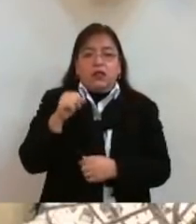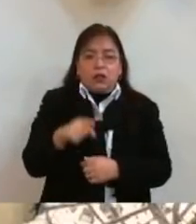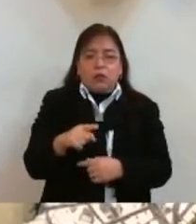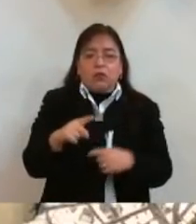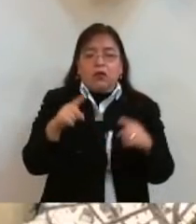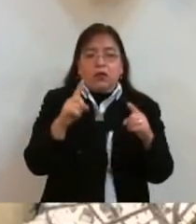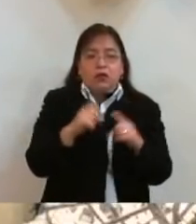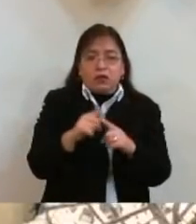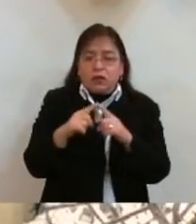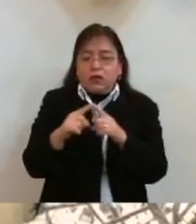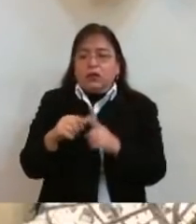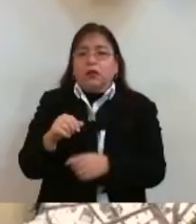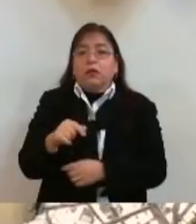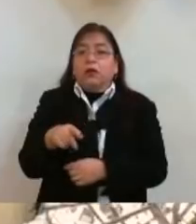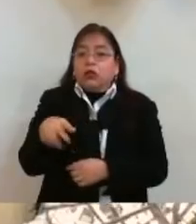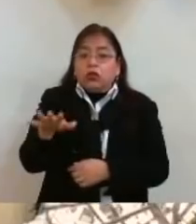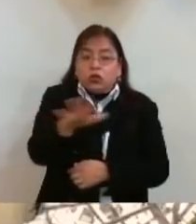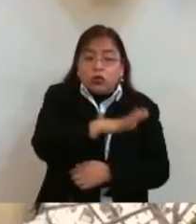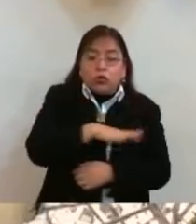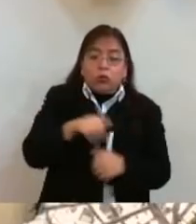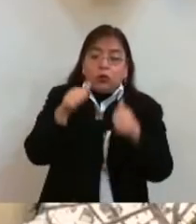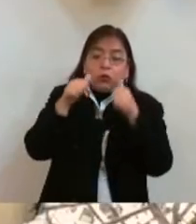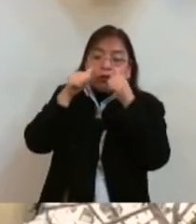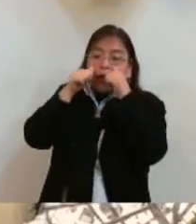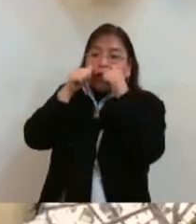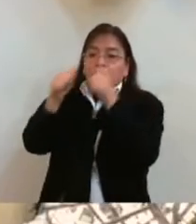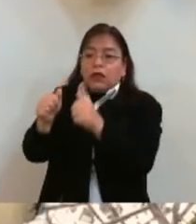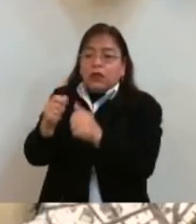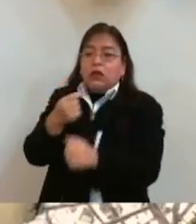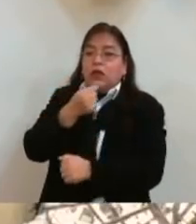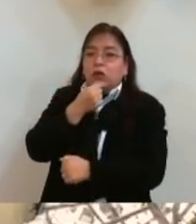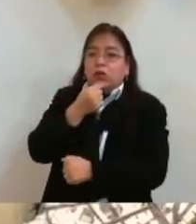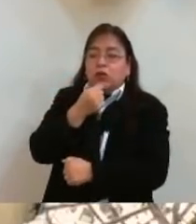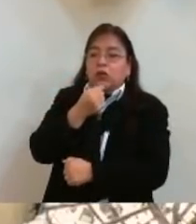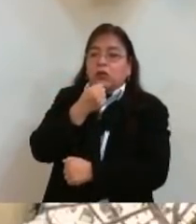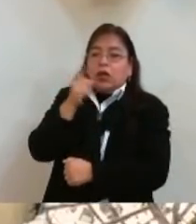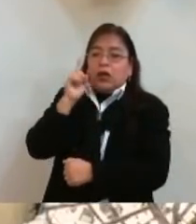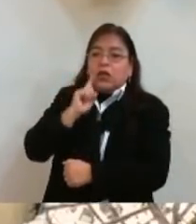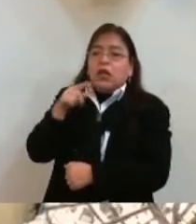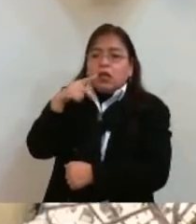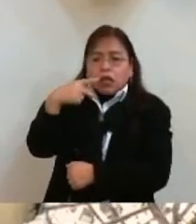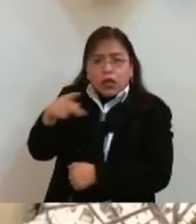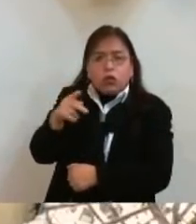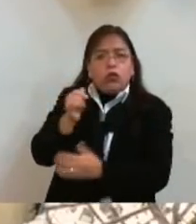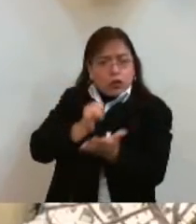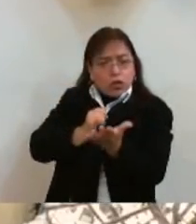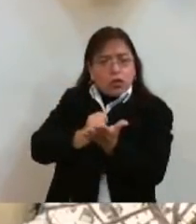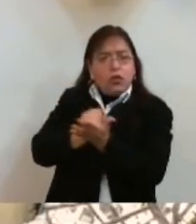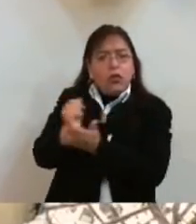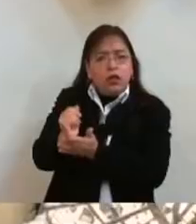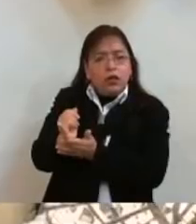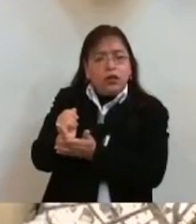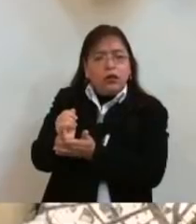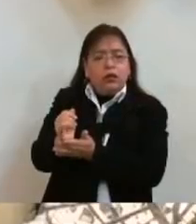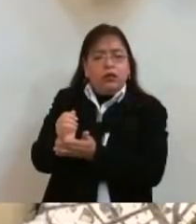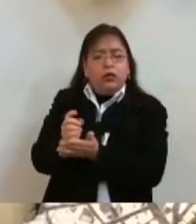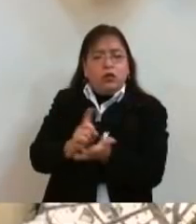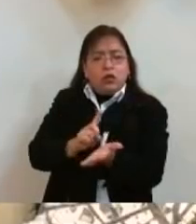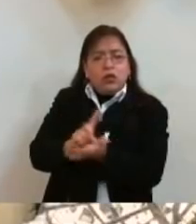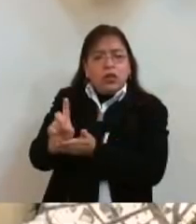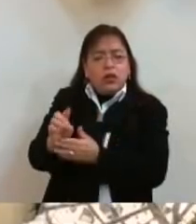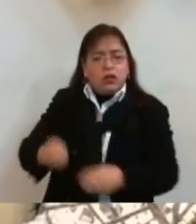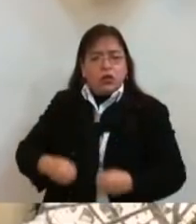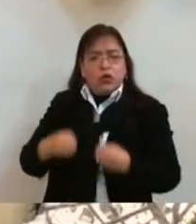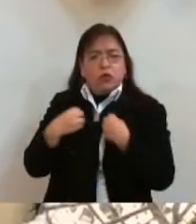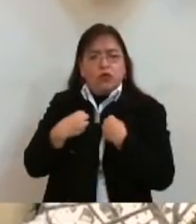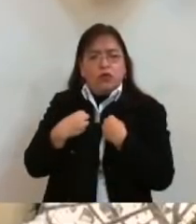Los niños merecen todo. Tienen derecho a vivir, tienen derecho a